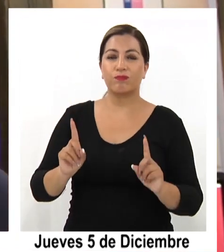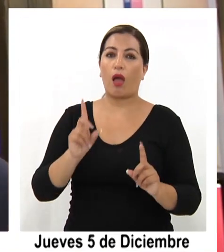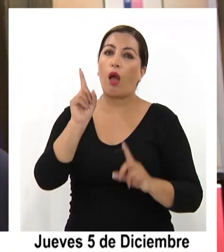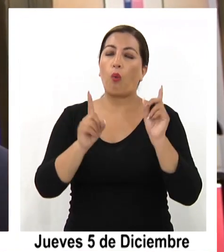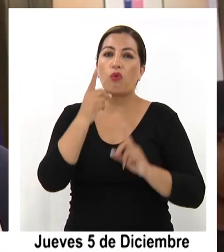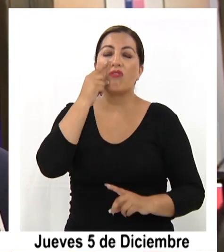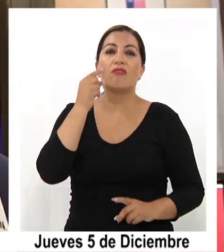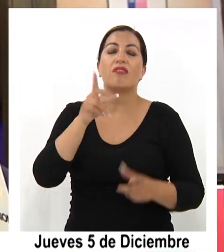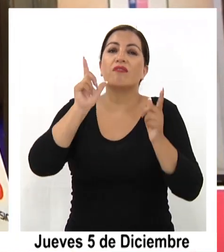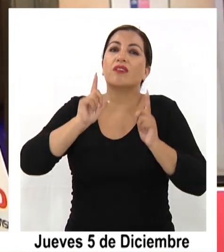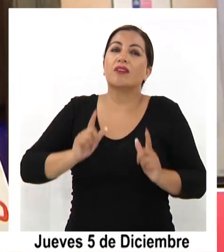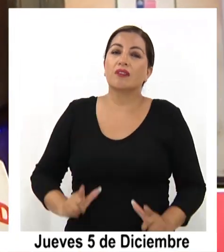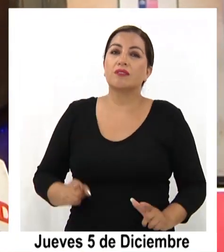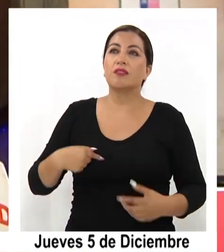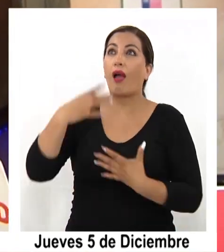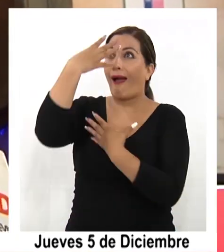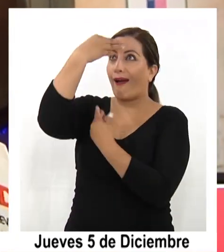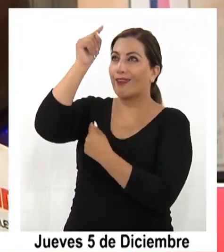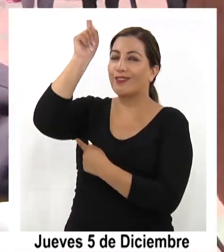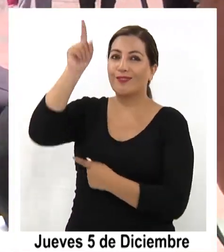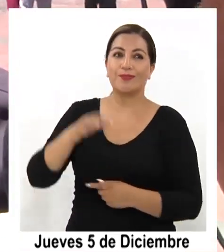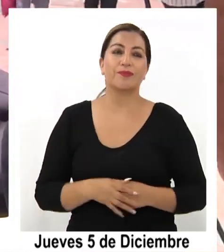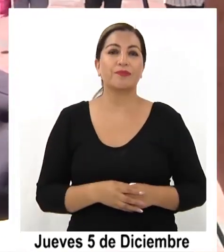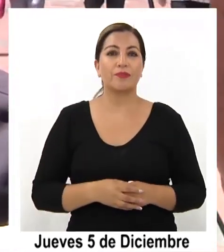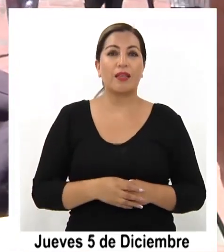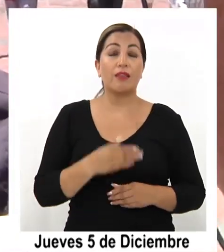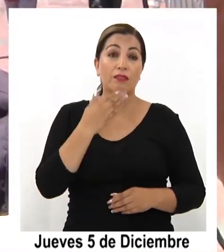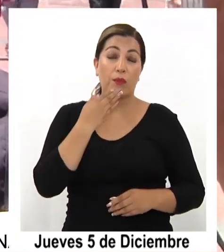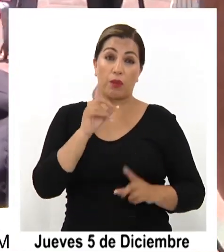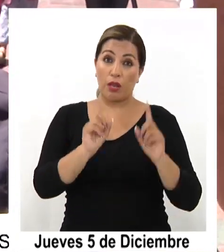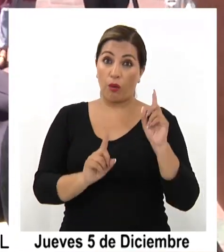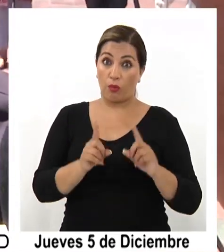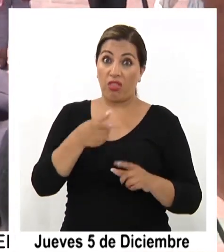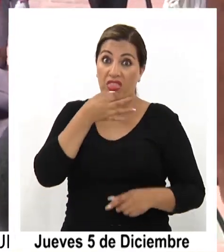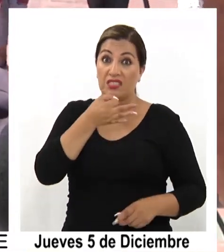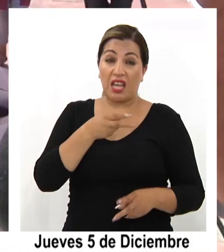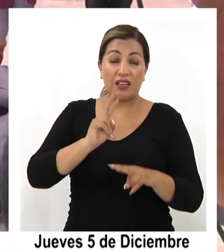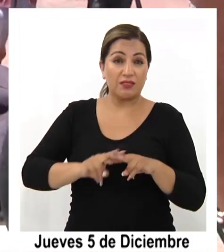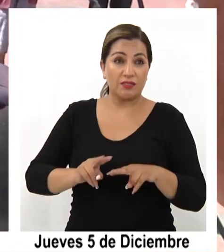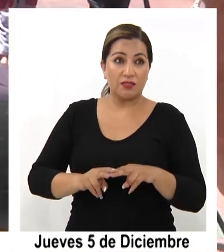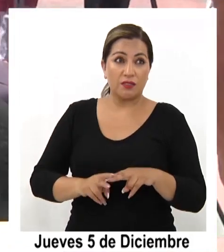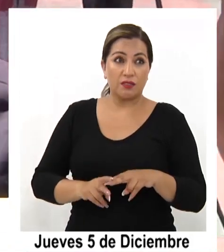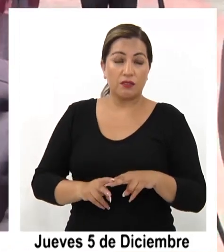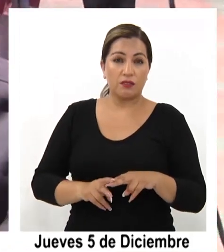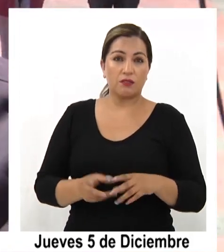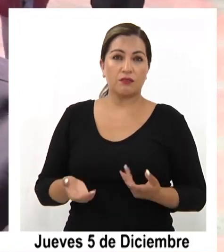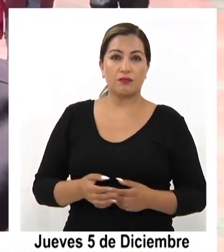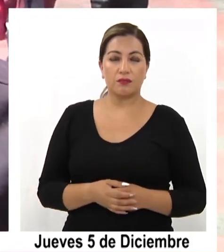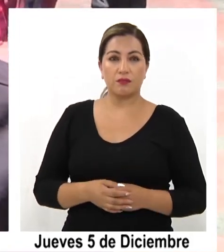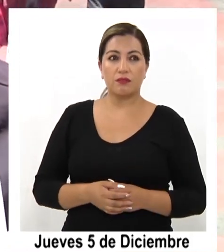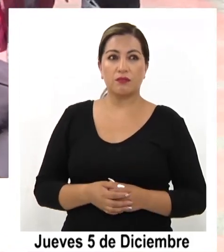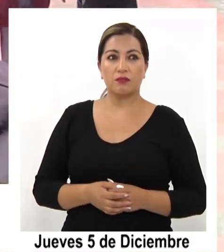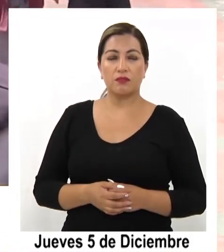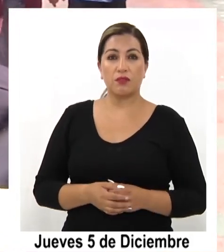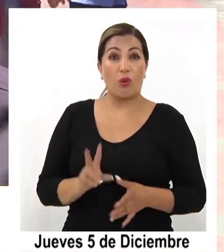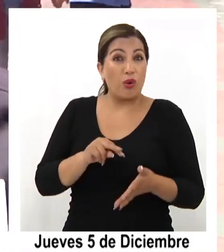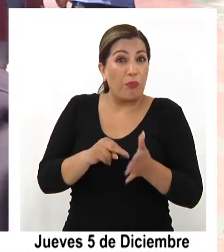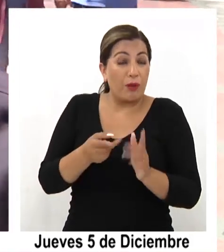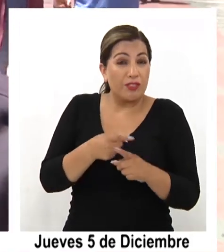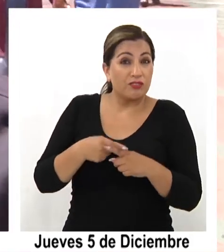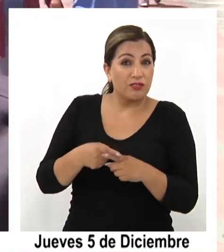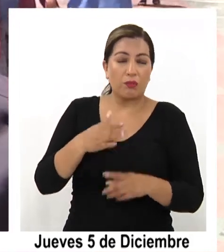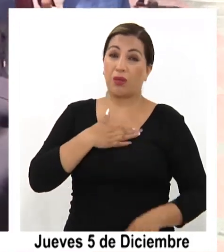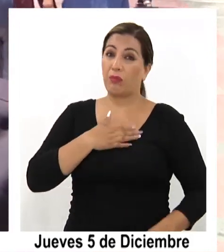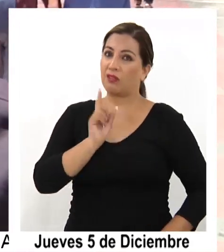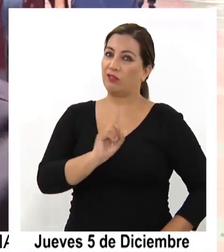algunos días de vacaciones, pues es un atractivo para ellos. También hay partidarios de hacerlos, pero con críticas. Por la contingencia,